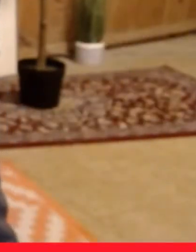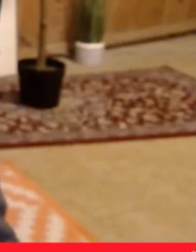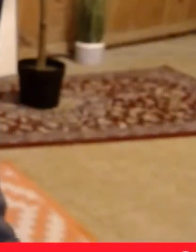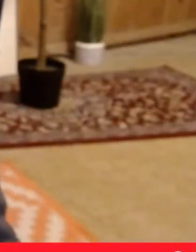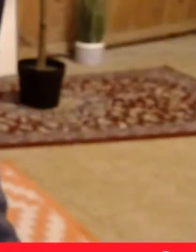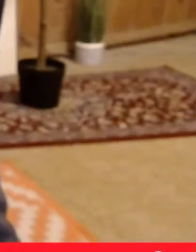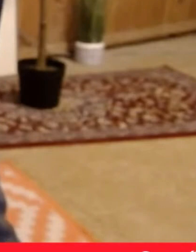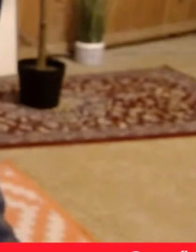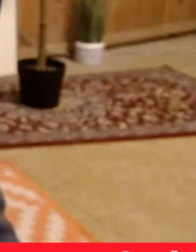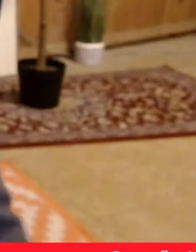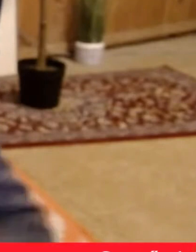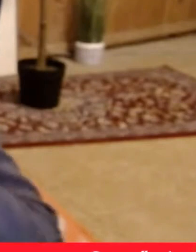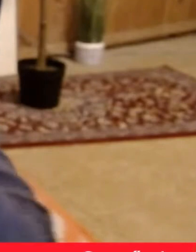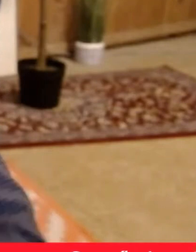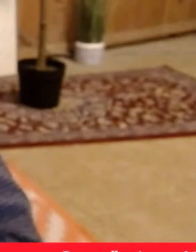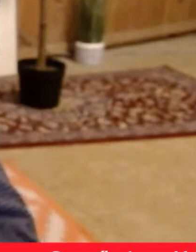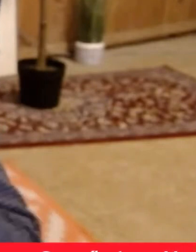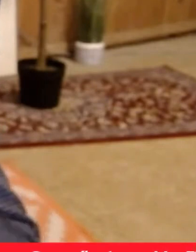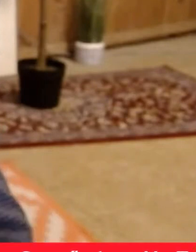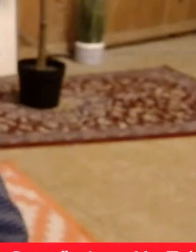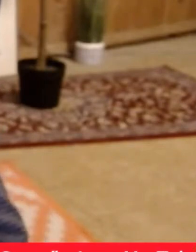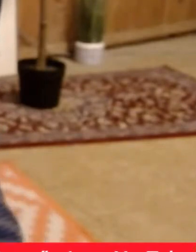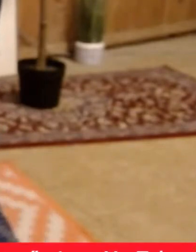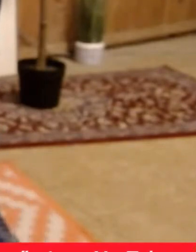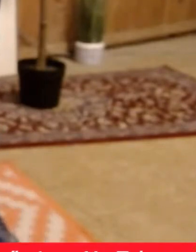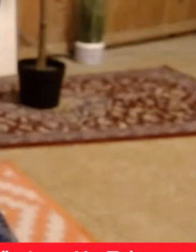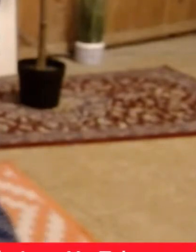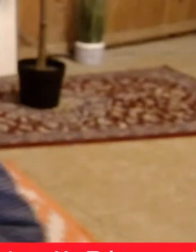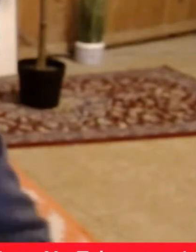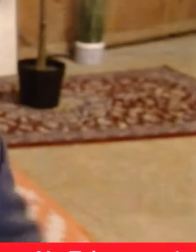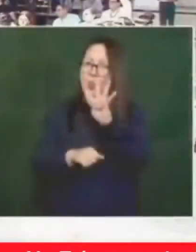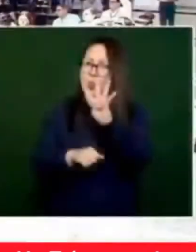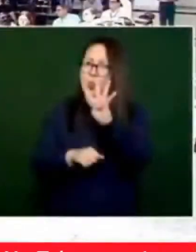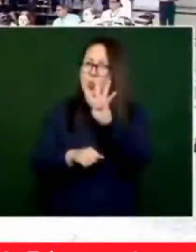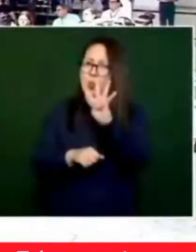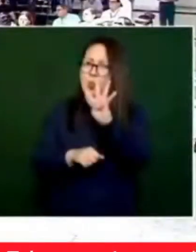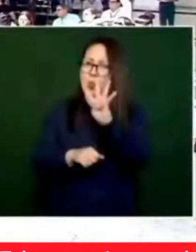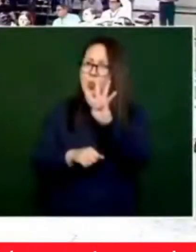escuchar esto de la semana pasada para que usted se vaya dando cuenta cómo está la cosa.